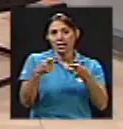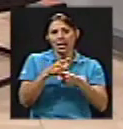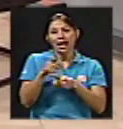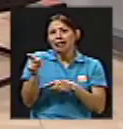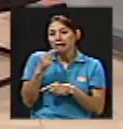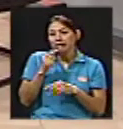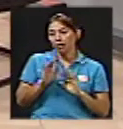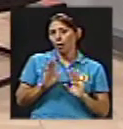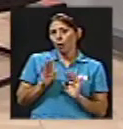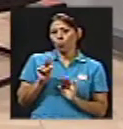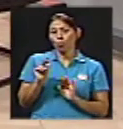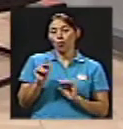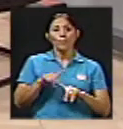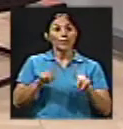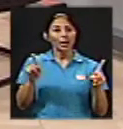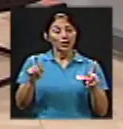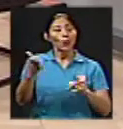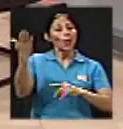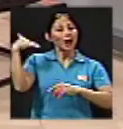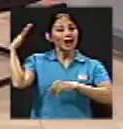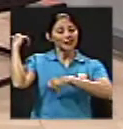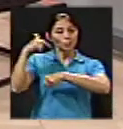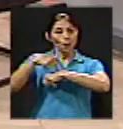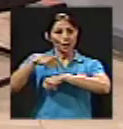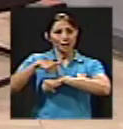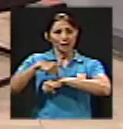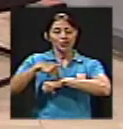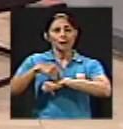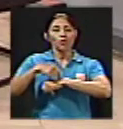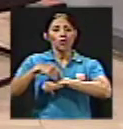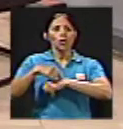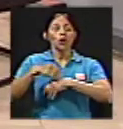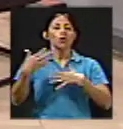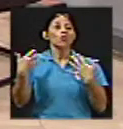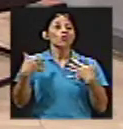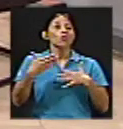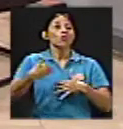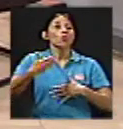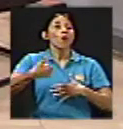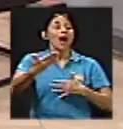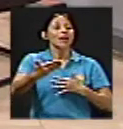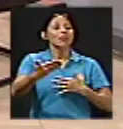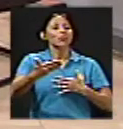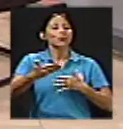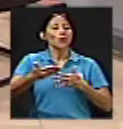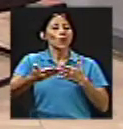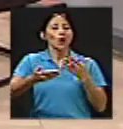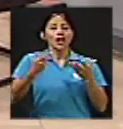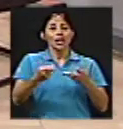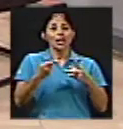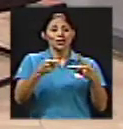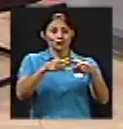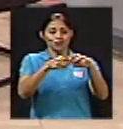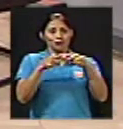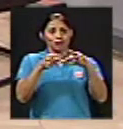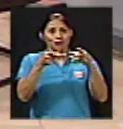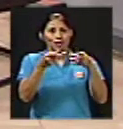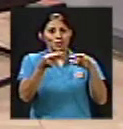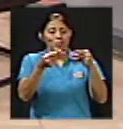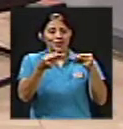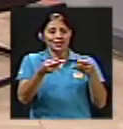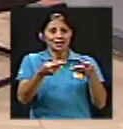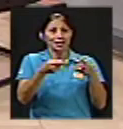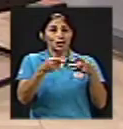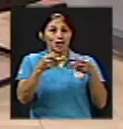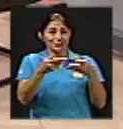y en ese momento, cuando los acreedores venían un mes sí, uh-huh. Y el siguiente también a